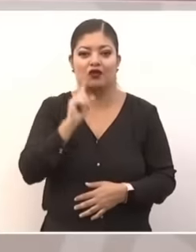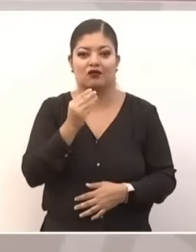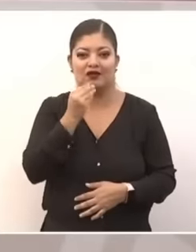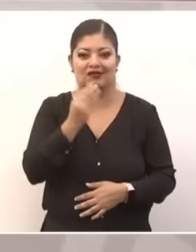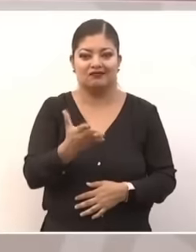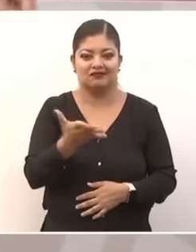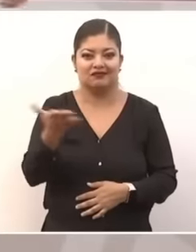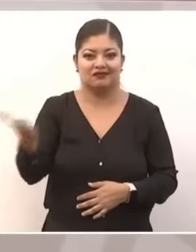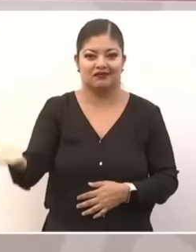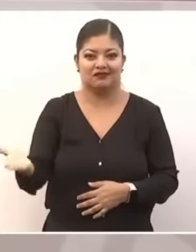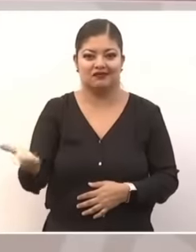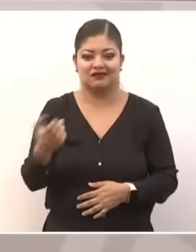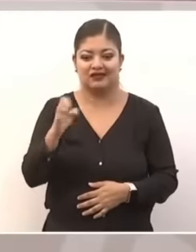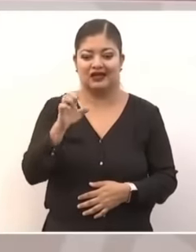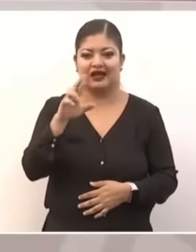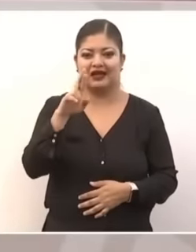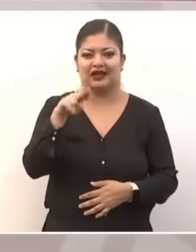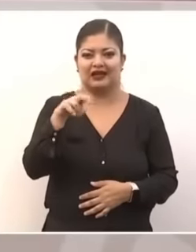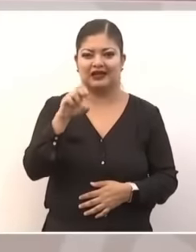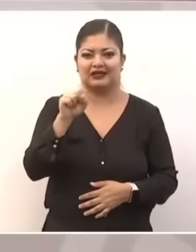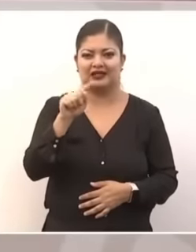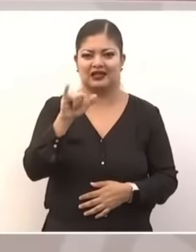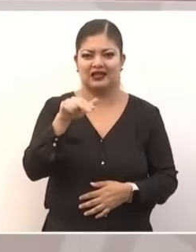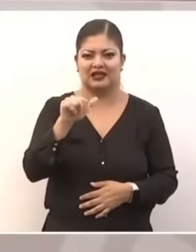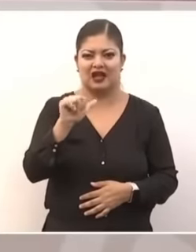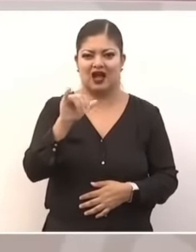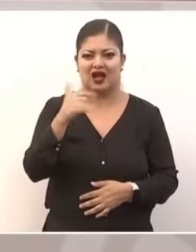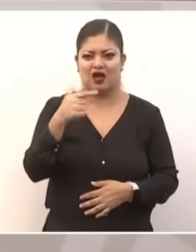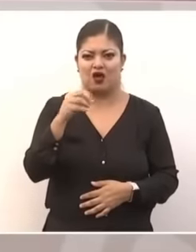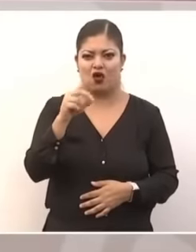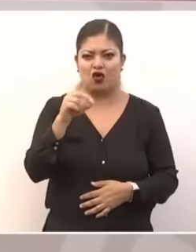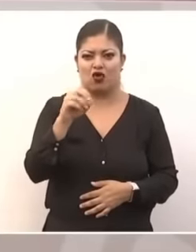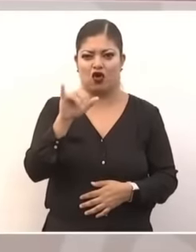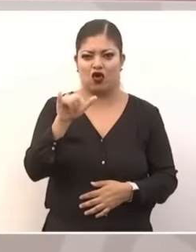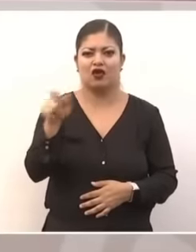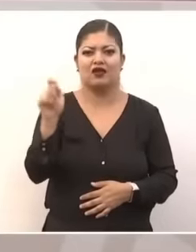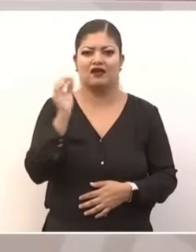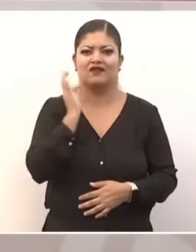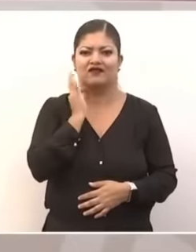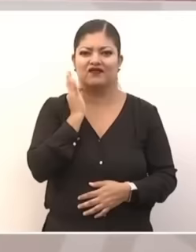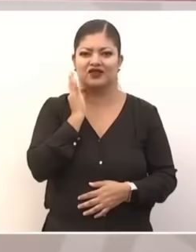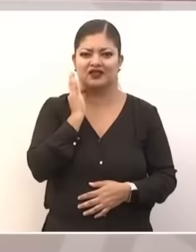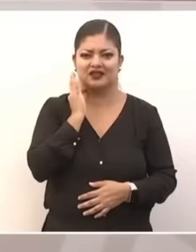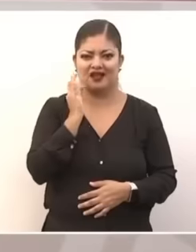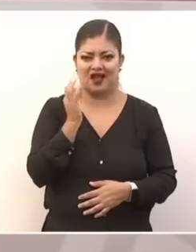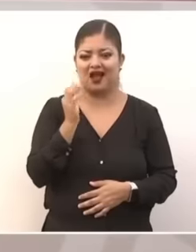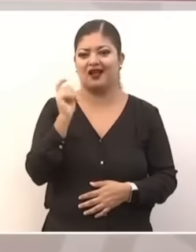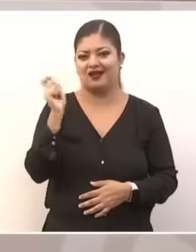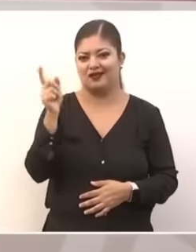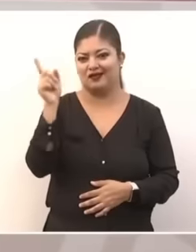extraordinaria, Ernestina Godoy, que fue fiscal de la Ciudad de México.